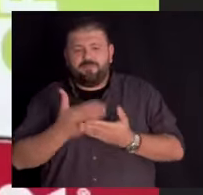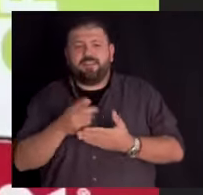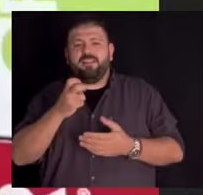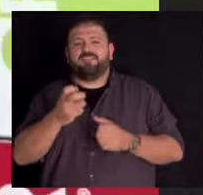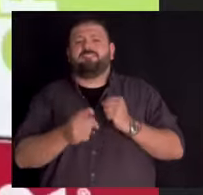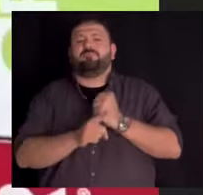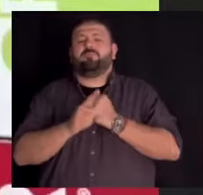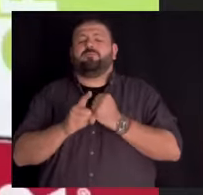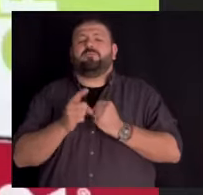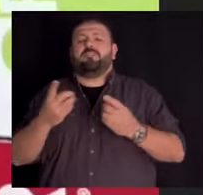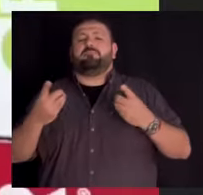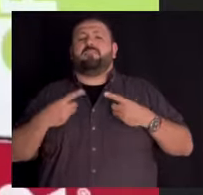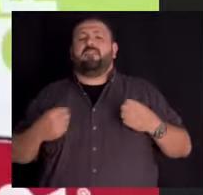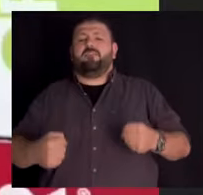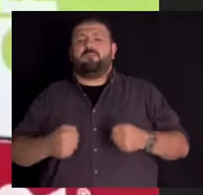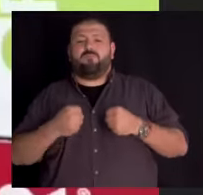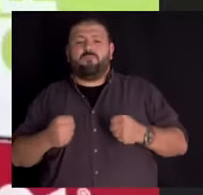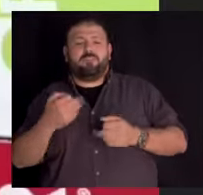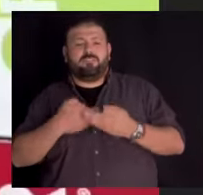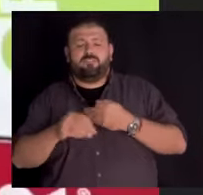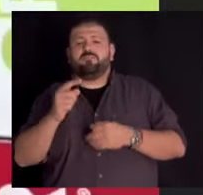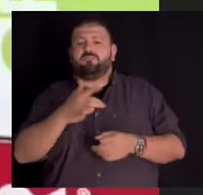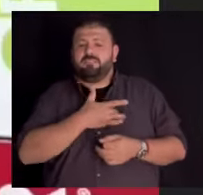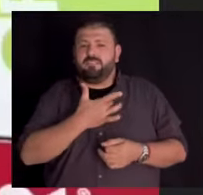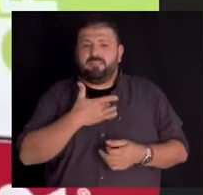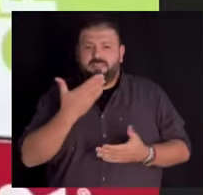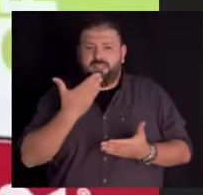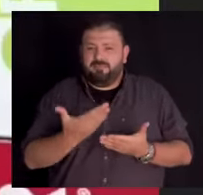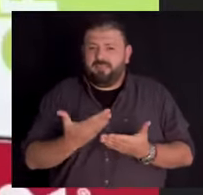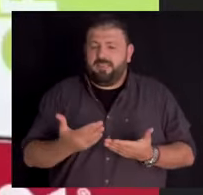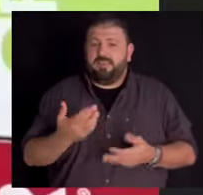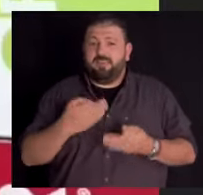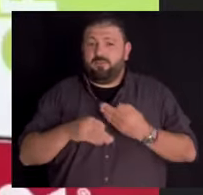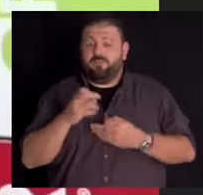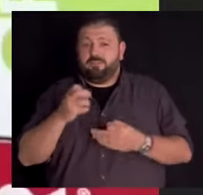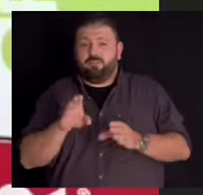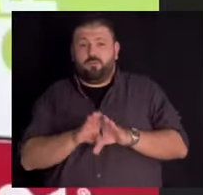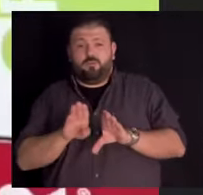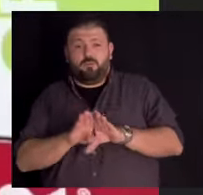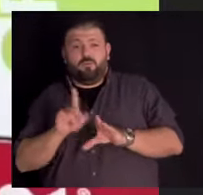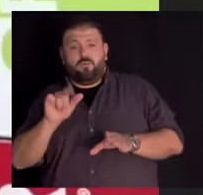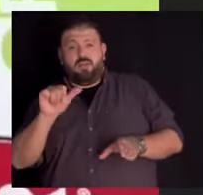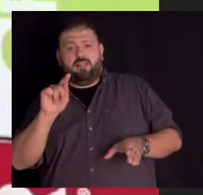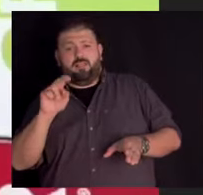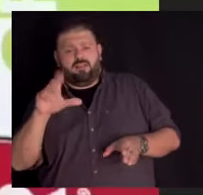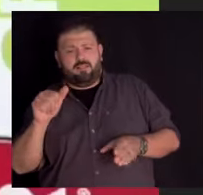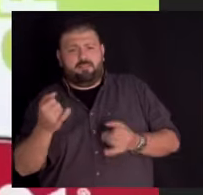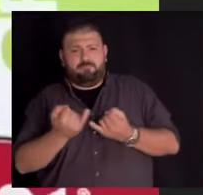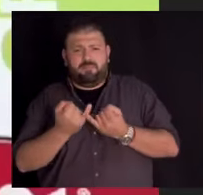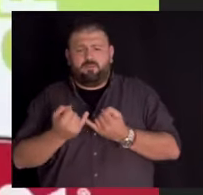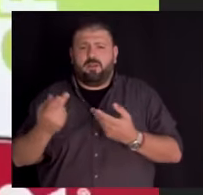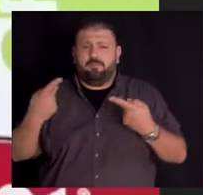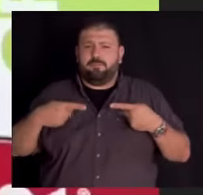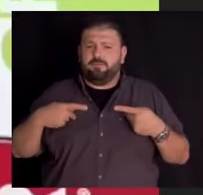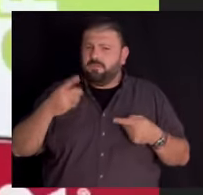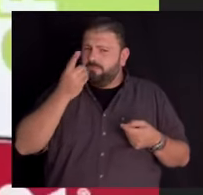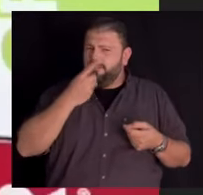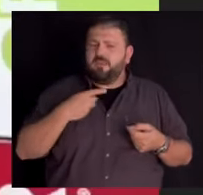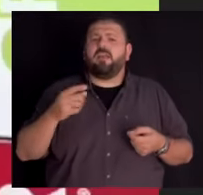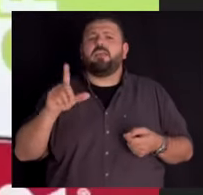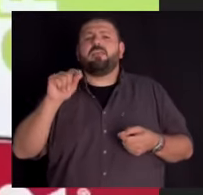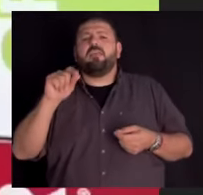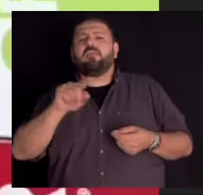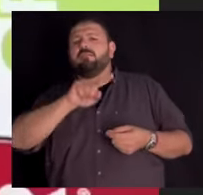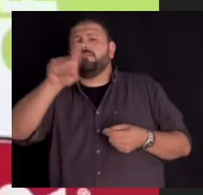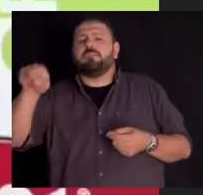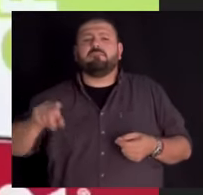vas a ir sorteando, te vas a volver un atleta. Entonces recuerde, alguien alguna vez me dijo que a quién le gustaría nunca tener problemas y